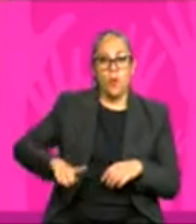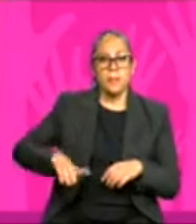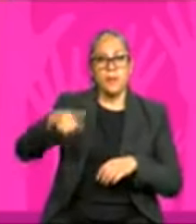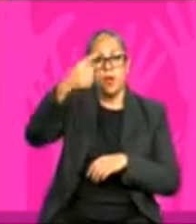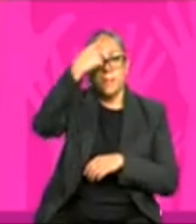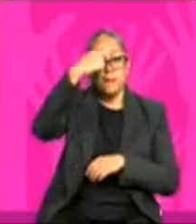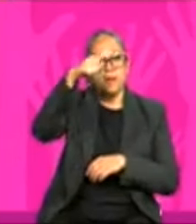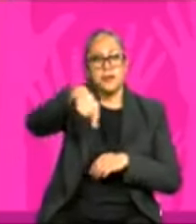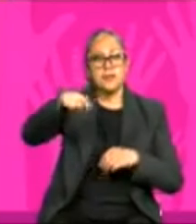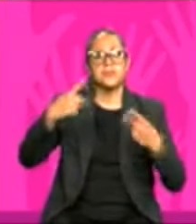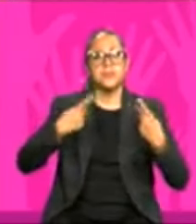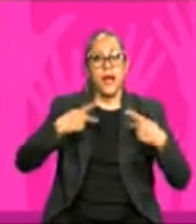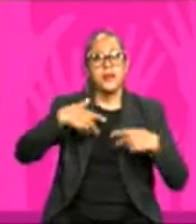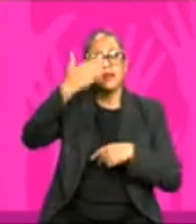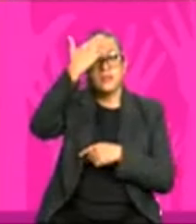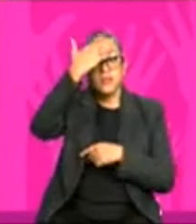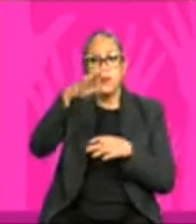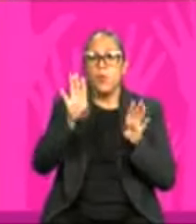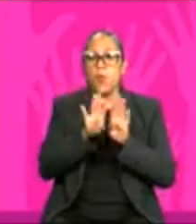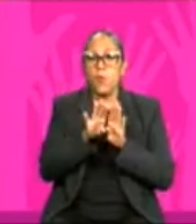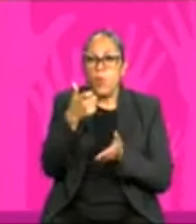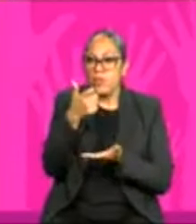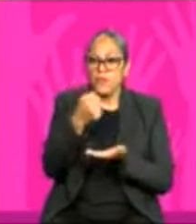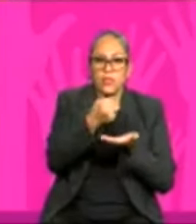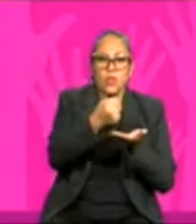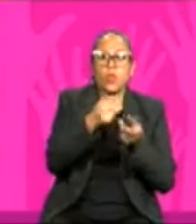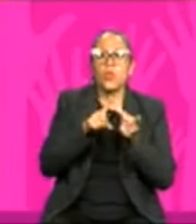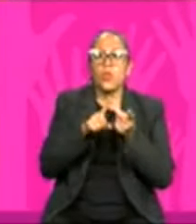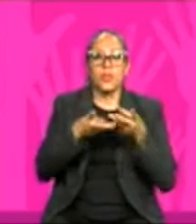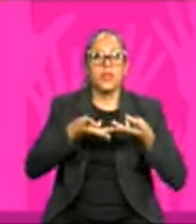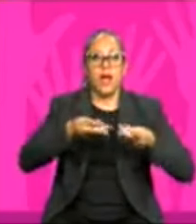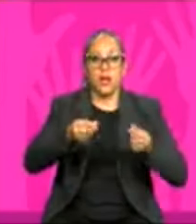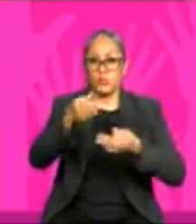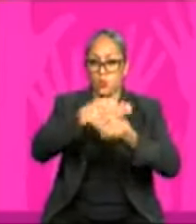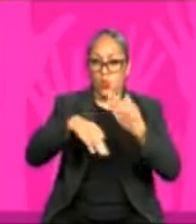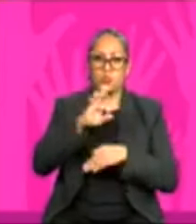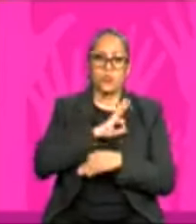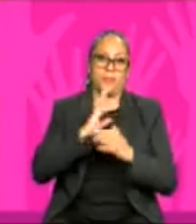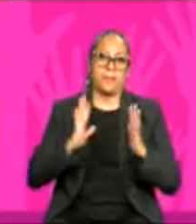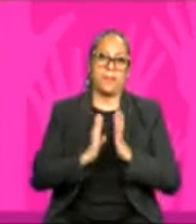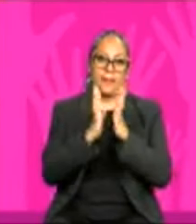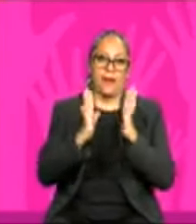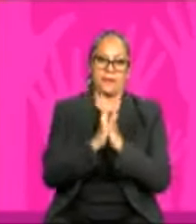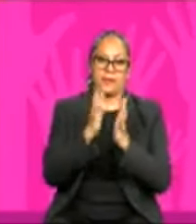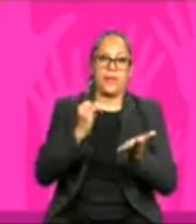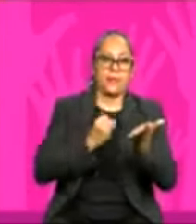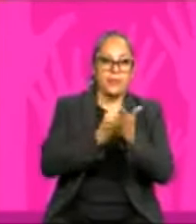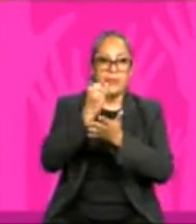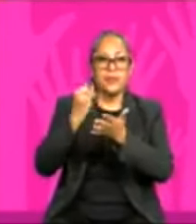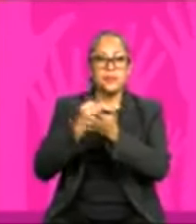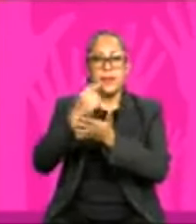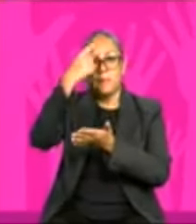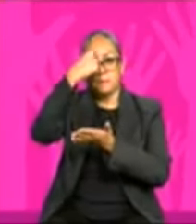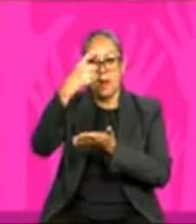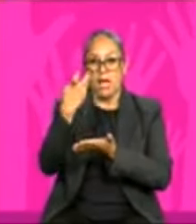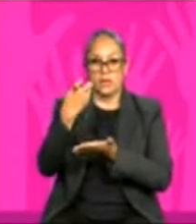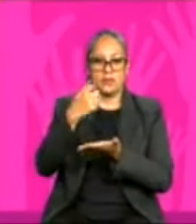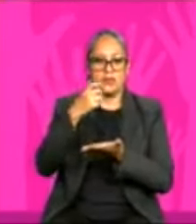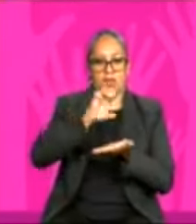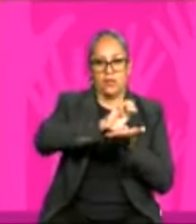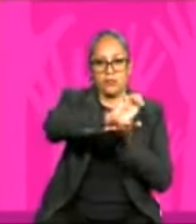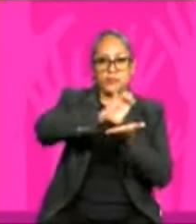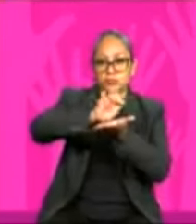ciudadanos sepan en qué se destina cada peso y sean todos partícipes de las decisiones para asignar el presupuesto